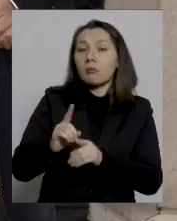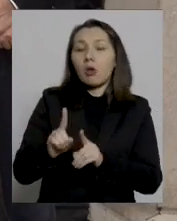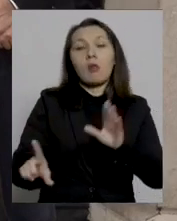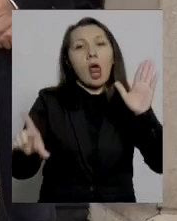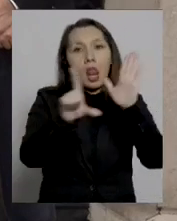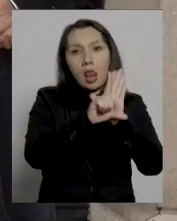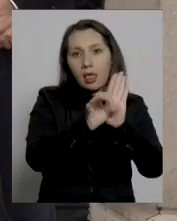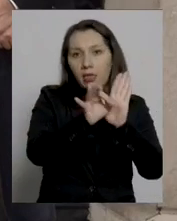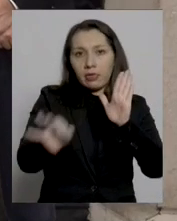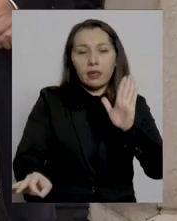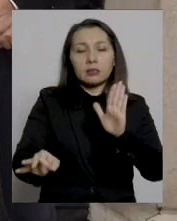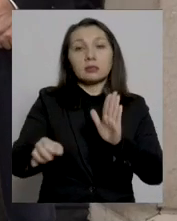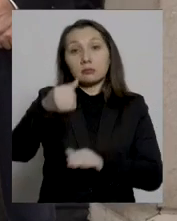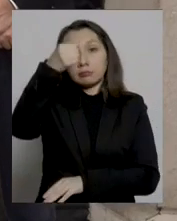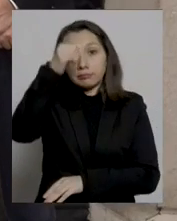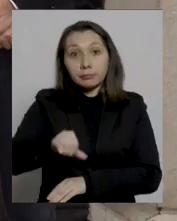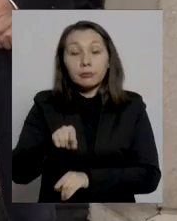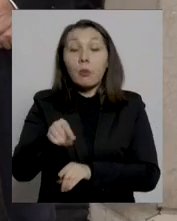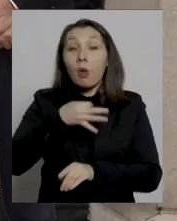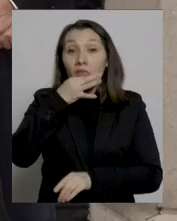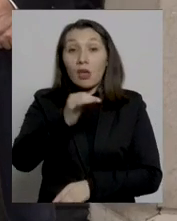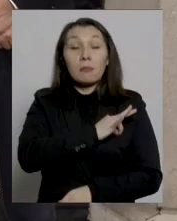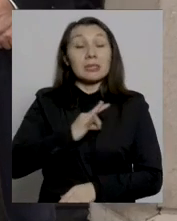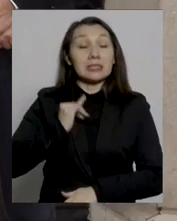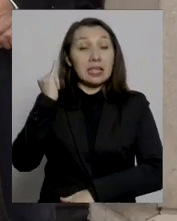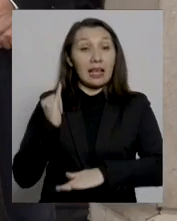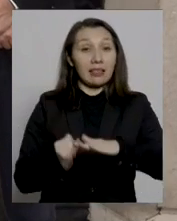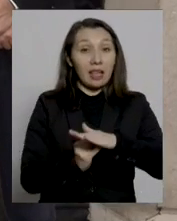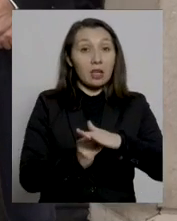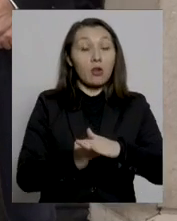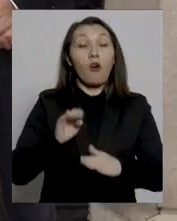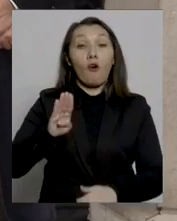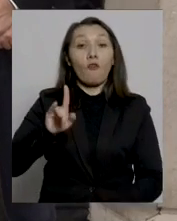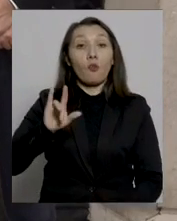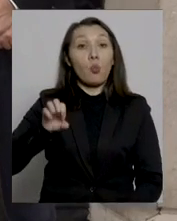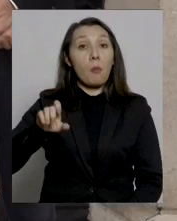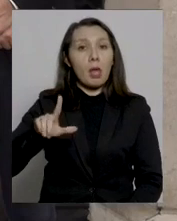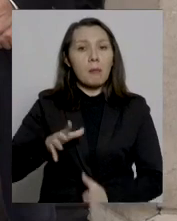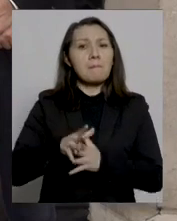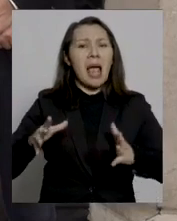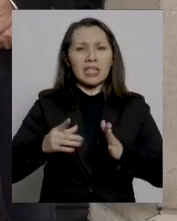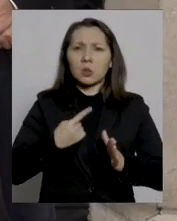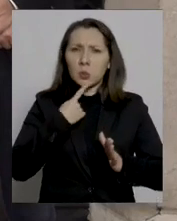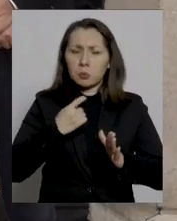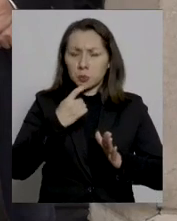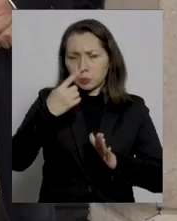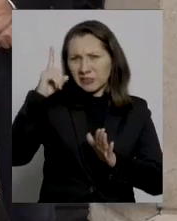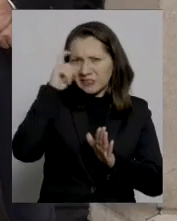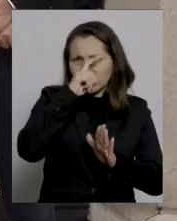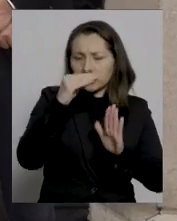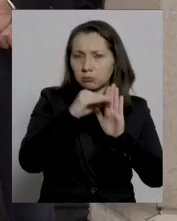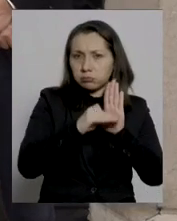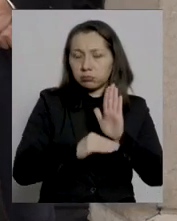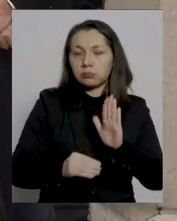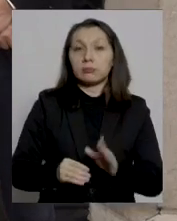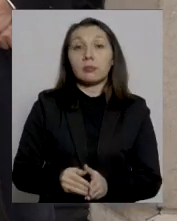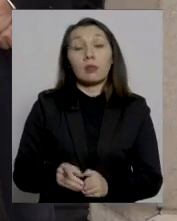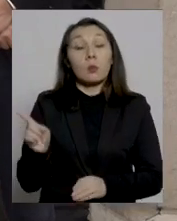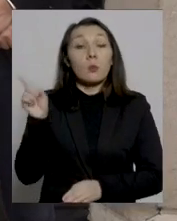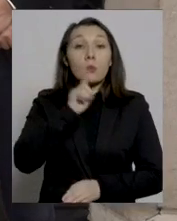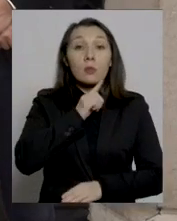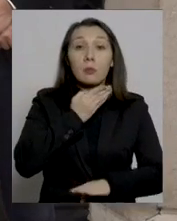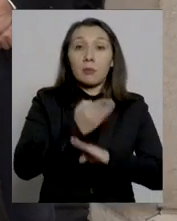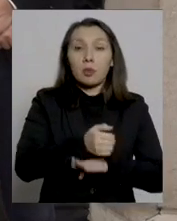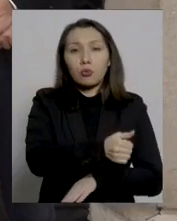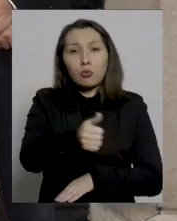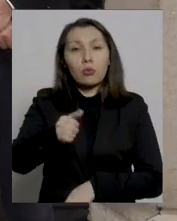ley señala, que, como dijo el ministro del Interior, Gonzalo Blumer, se están endureciendo. Finalmente, pedirle a todos